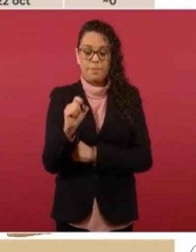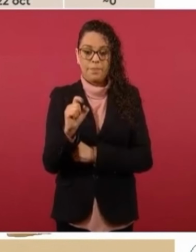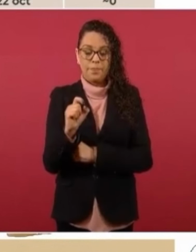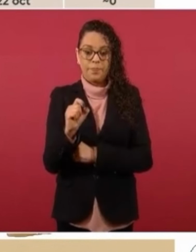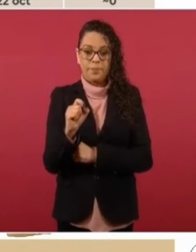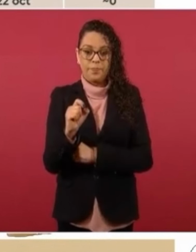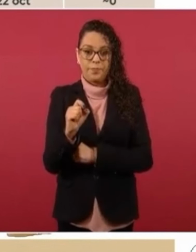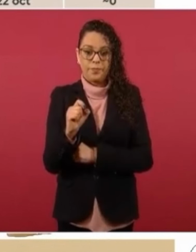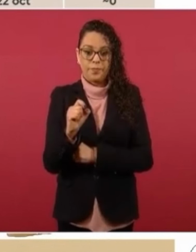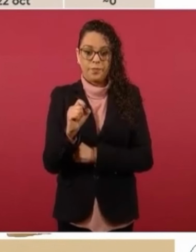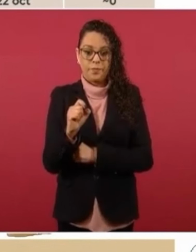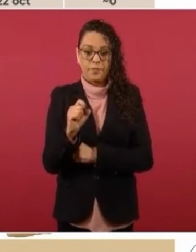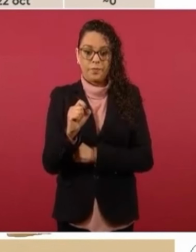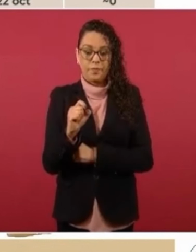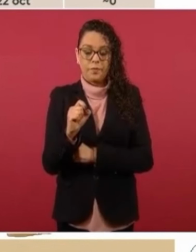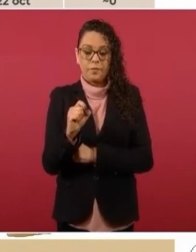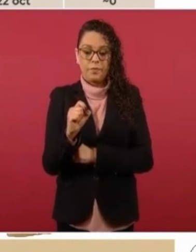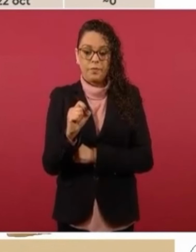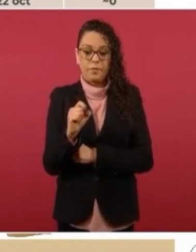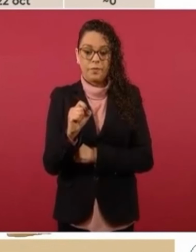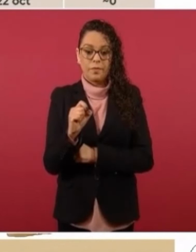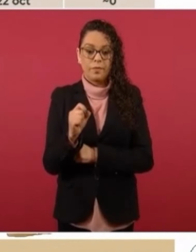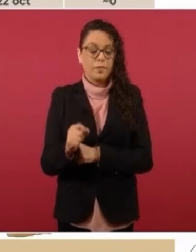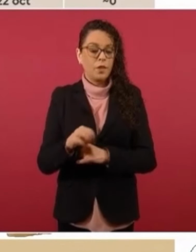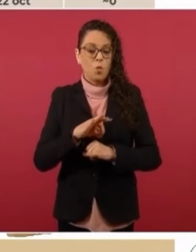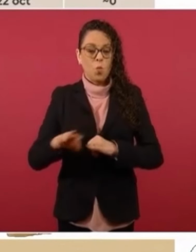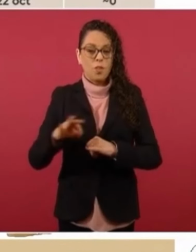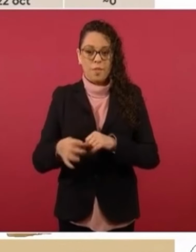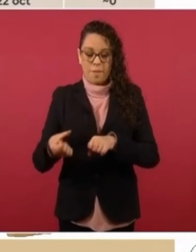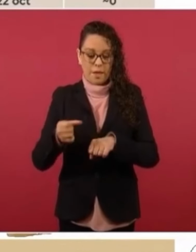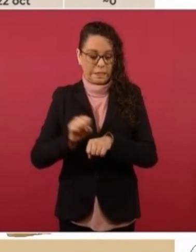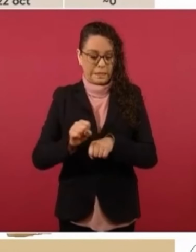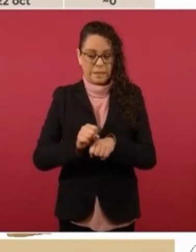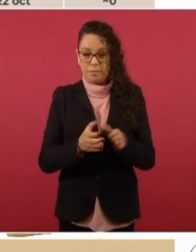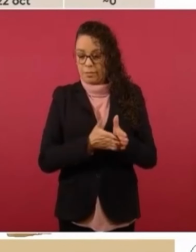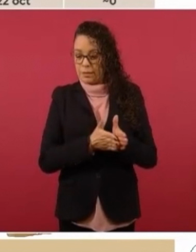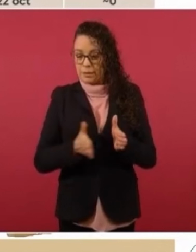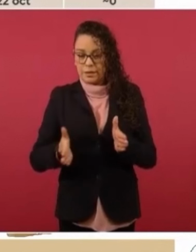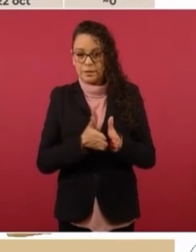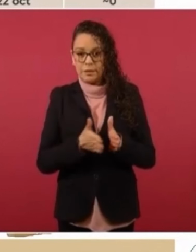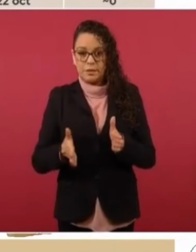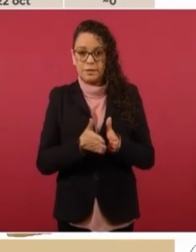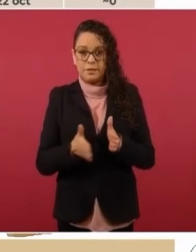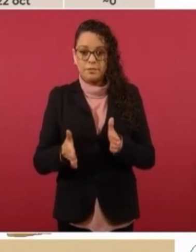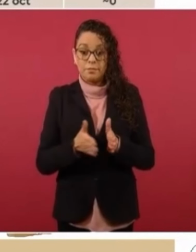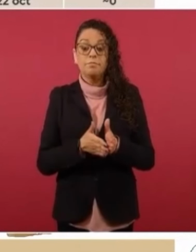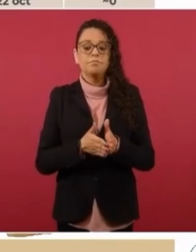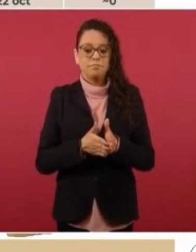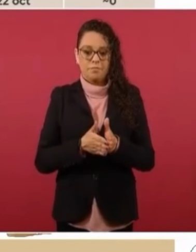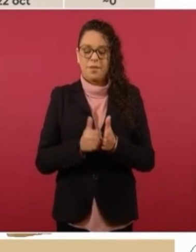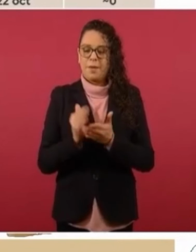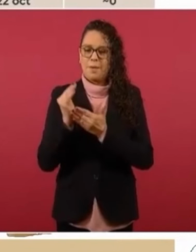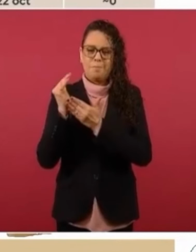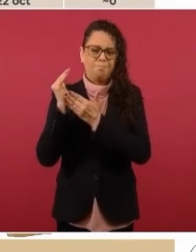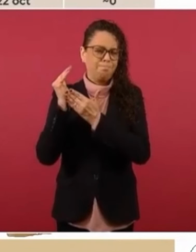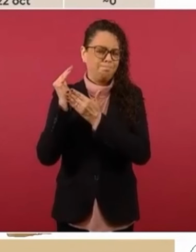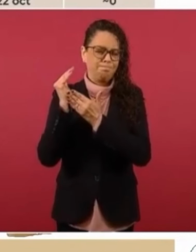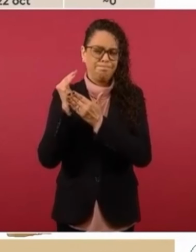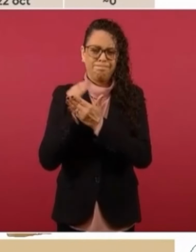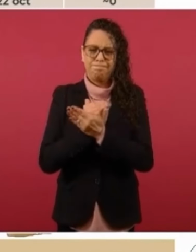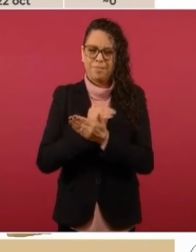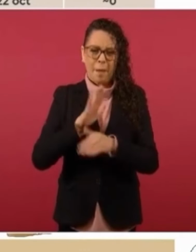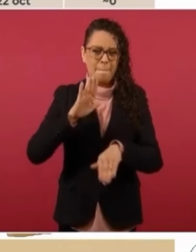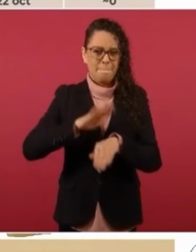que concluye en estas últimas semanas, podemos observar cómo es la de menor presentación en